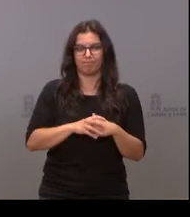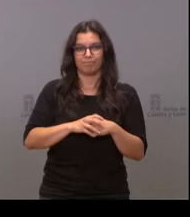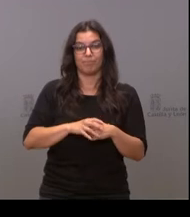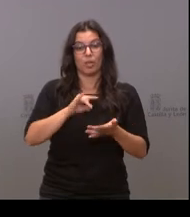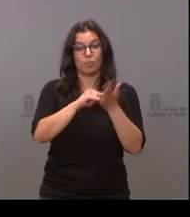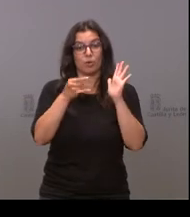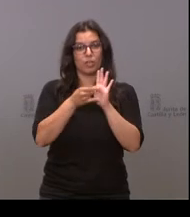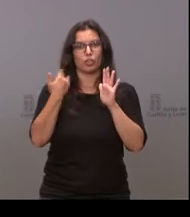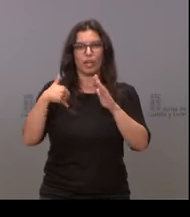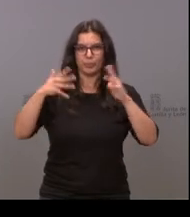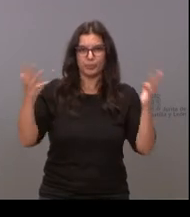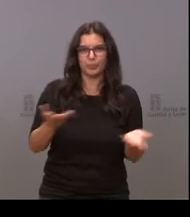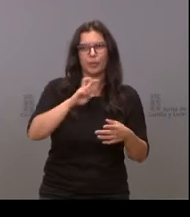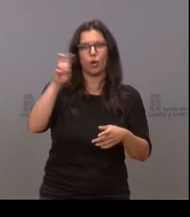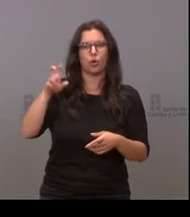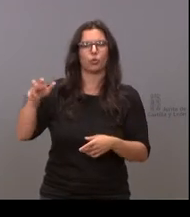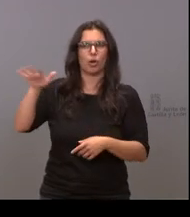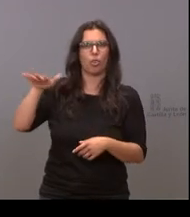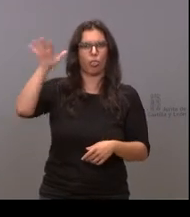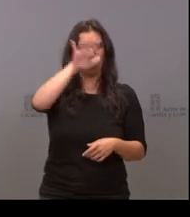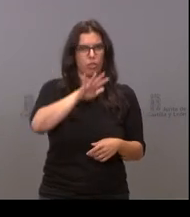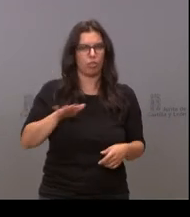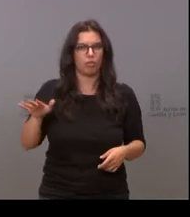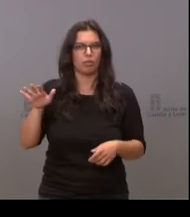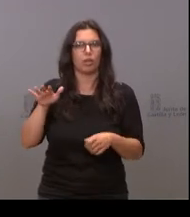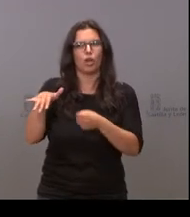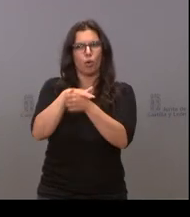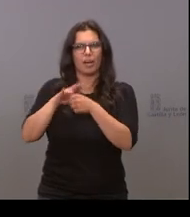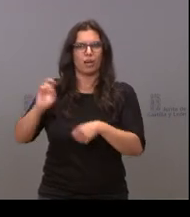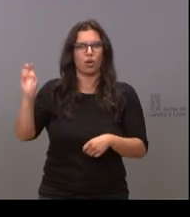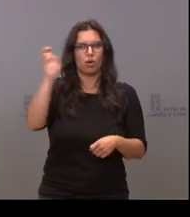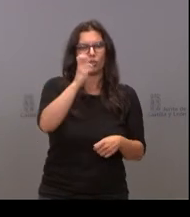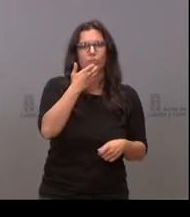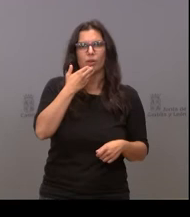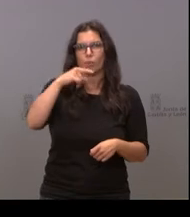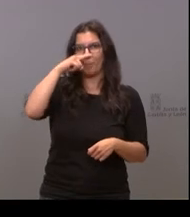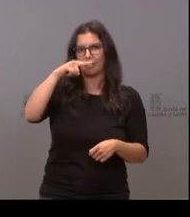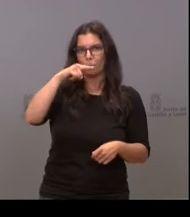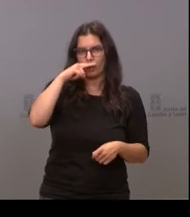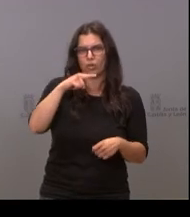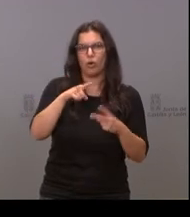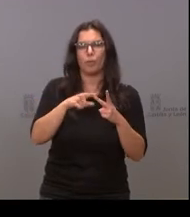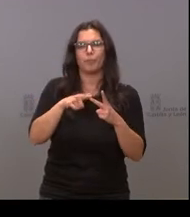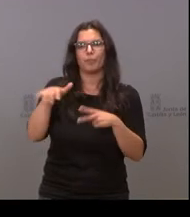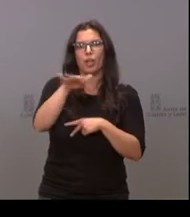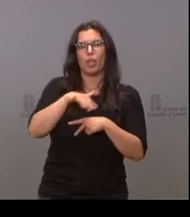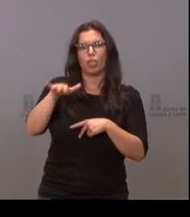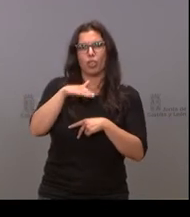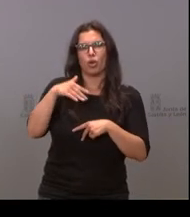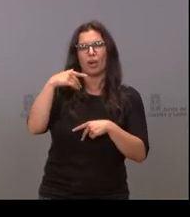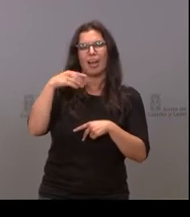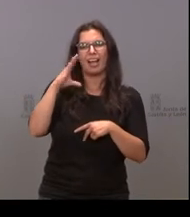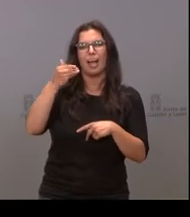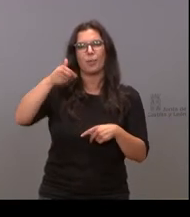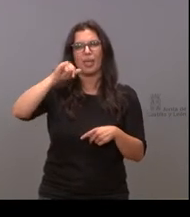se está impulsando en otros lugares en otras comarcas en vitigudino y la zona de cabeza de horno en